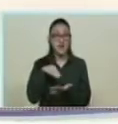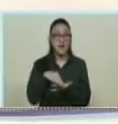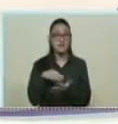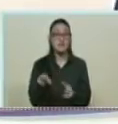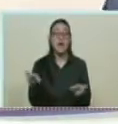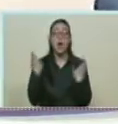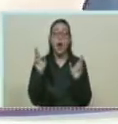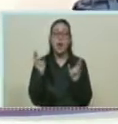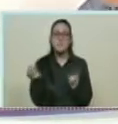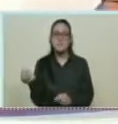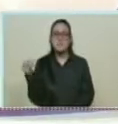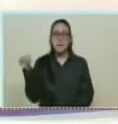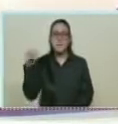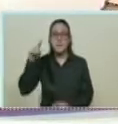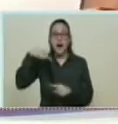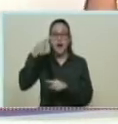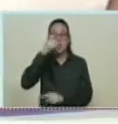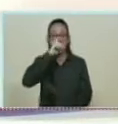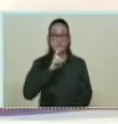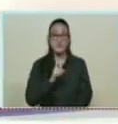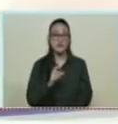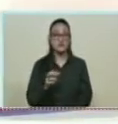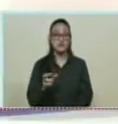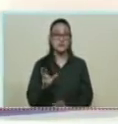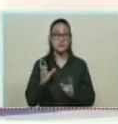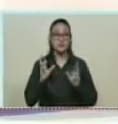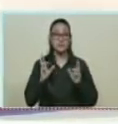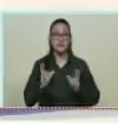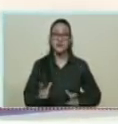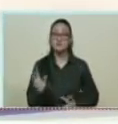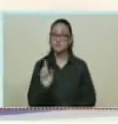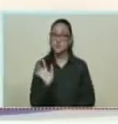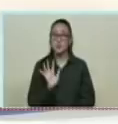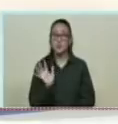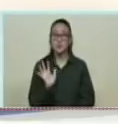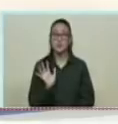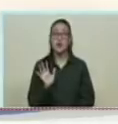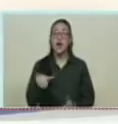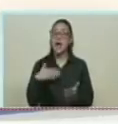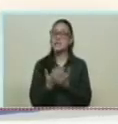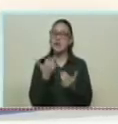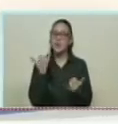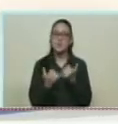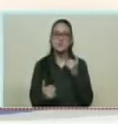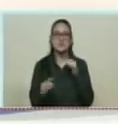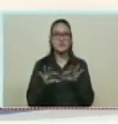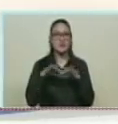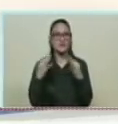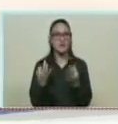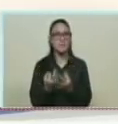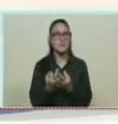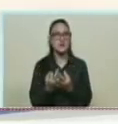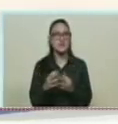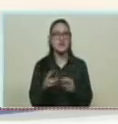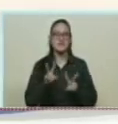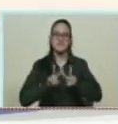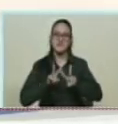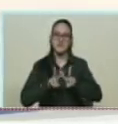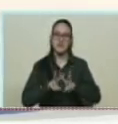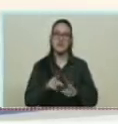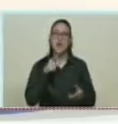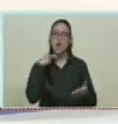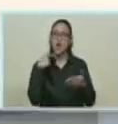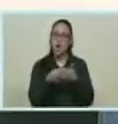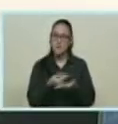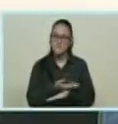es incrementar para el año que viene. No vamos a descansar, presidente, tenga la seguridad, hasta que la última familia tenga una vivienda digna. Así que en nombre de